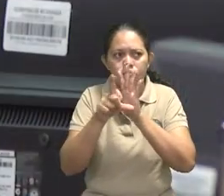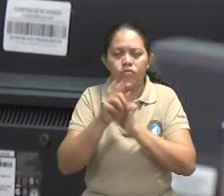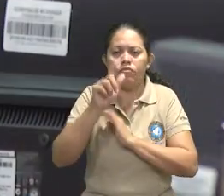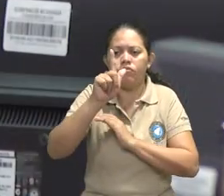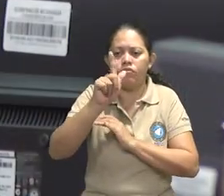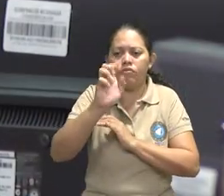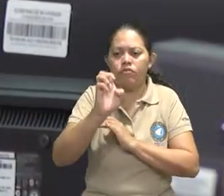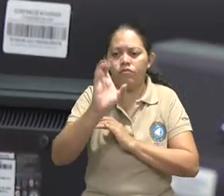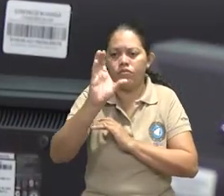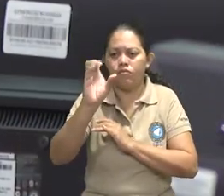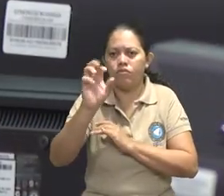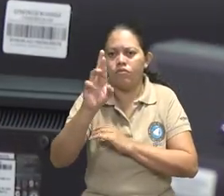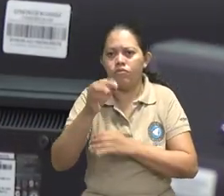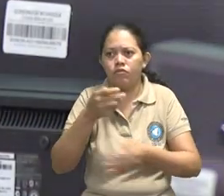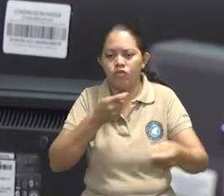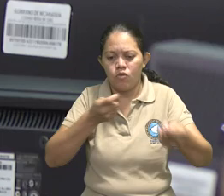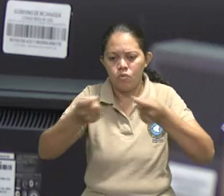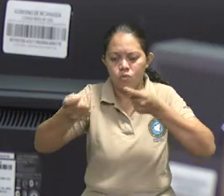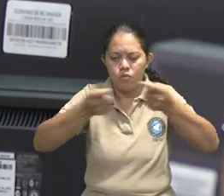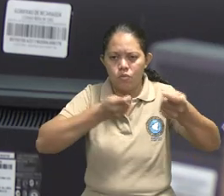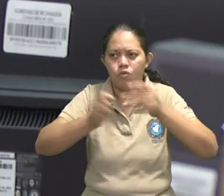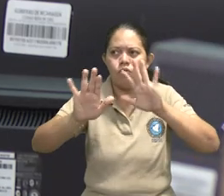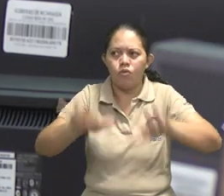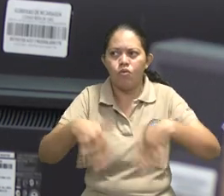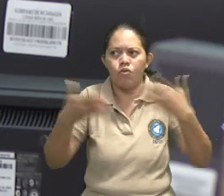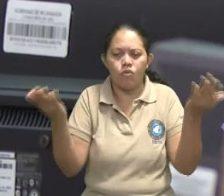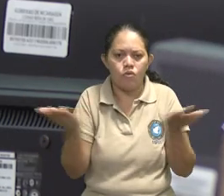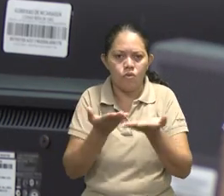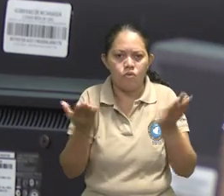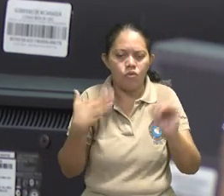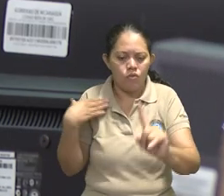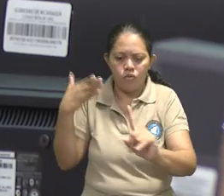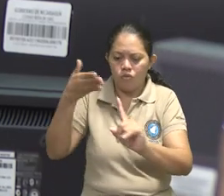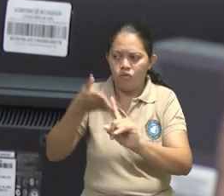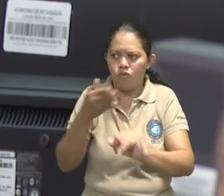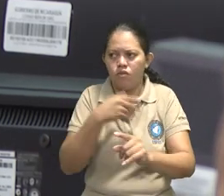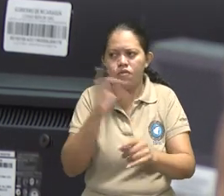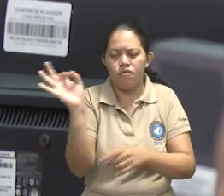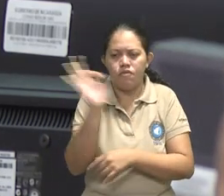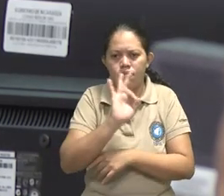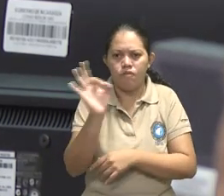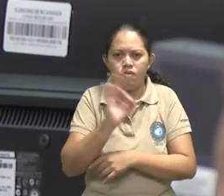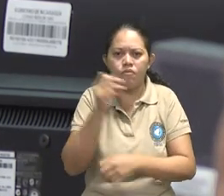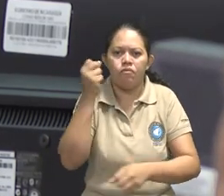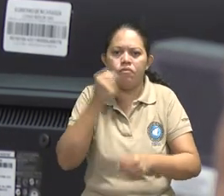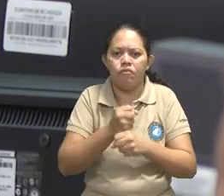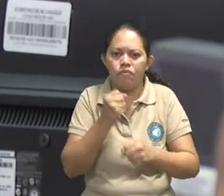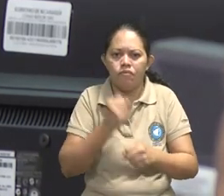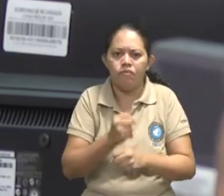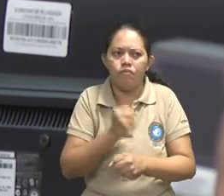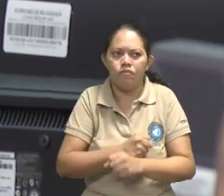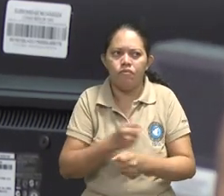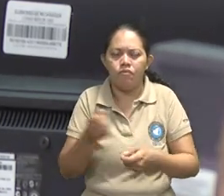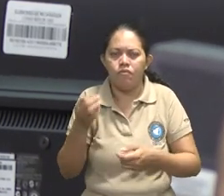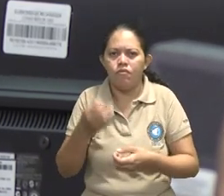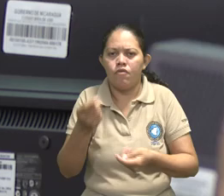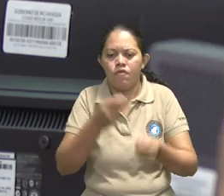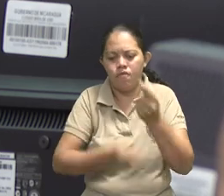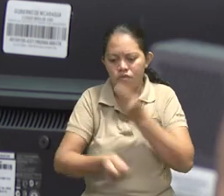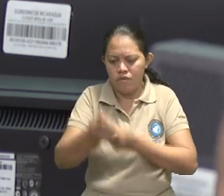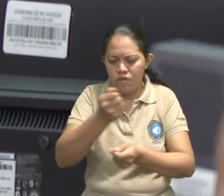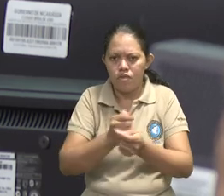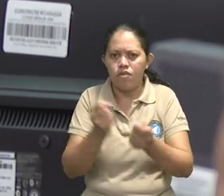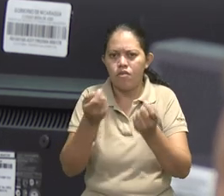Telcor contiene regulaciones tales como el objeto, las funciones, el patrimonio, el régimen financiero,